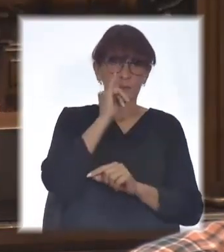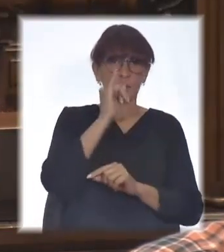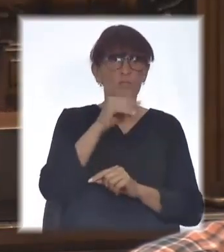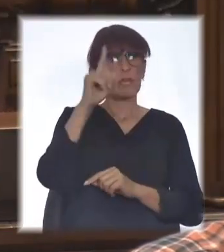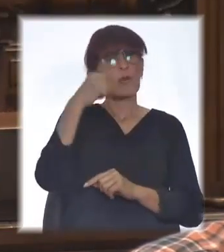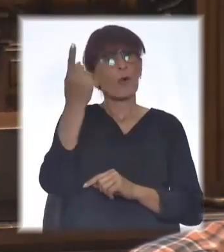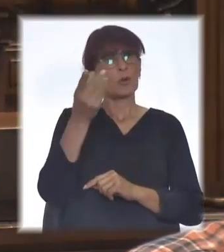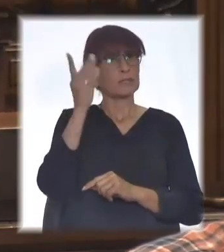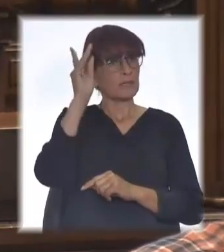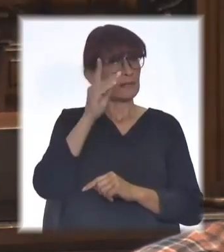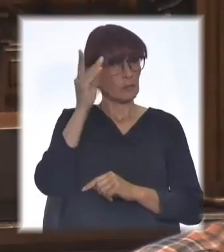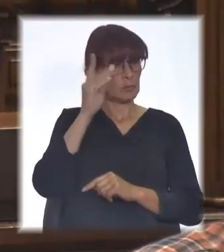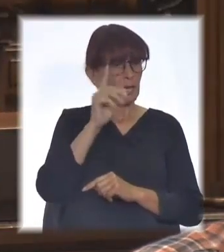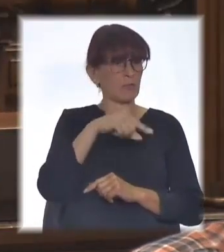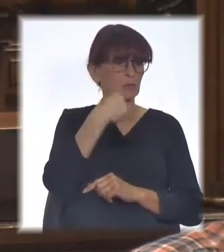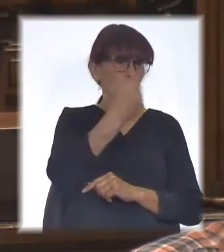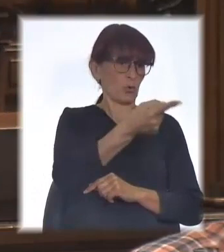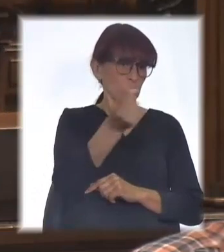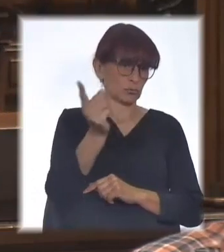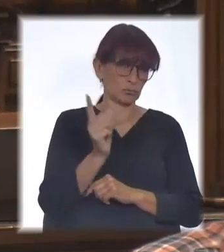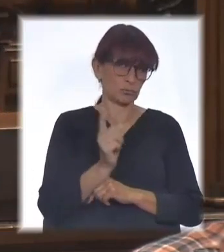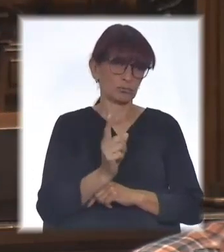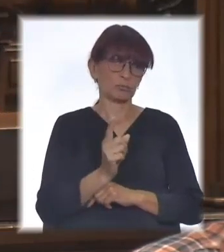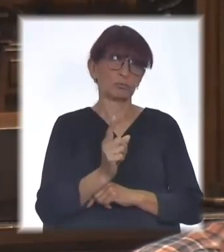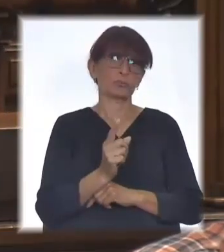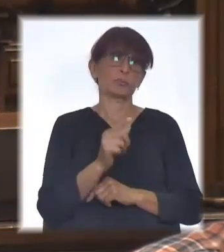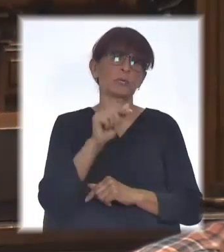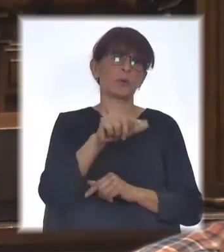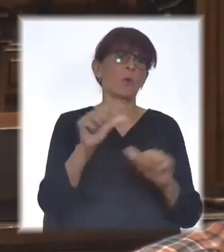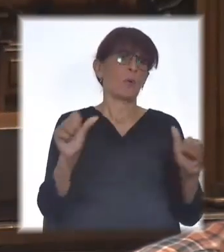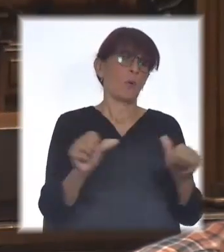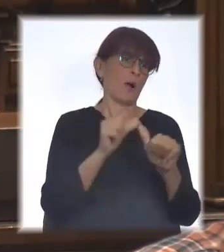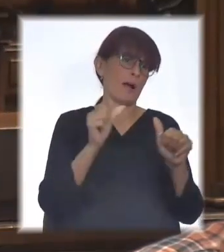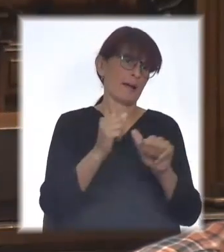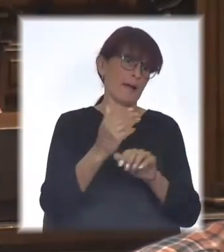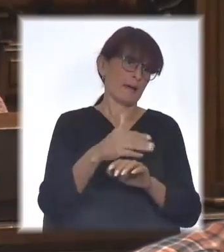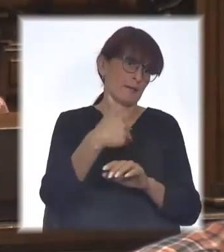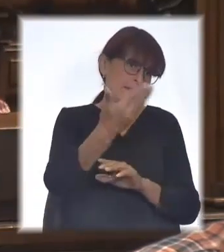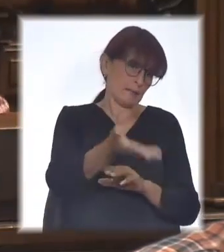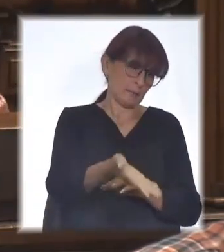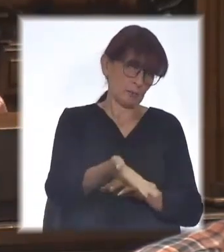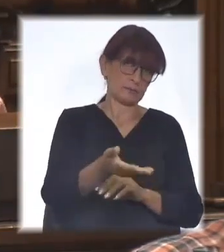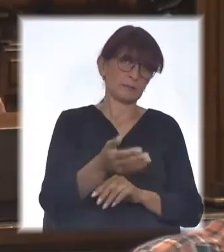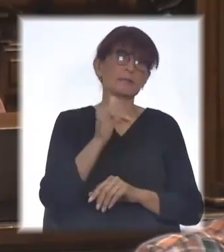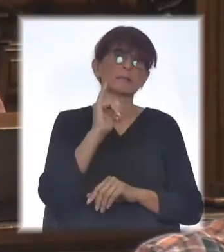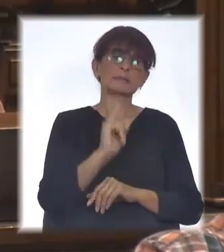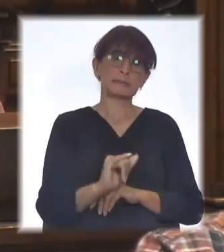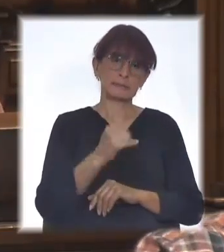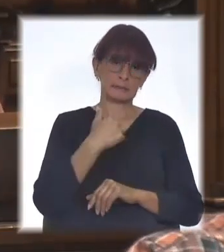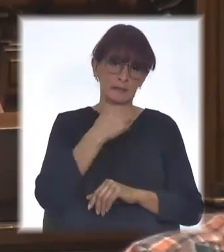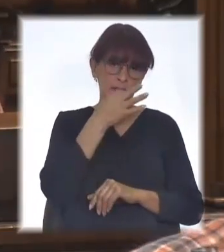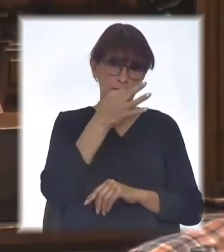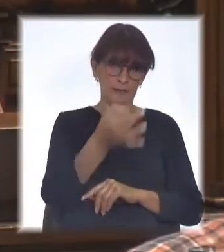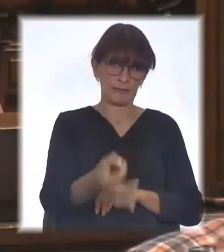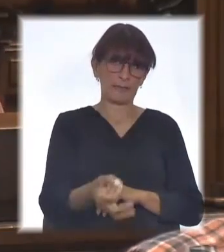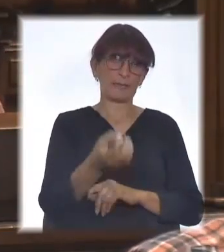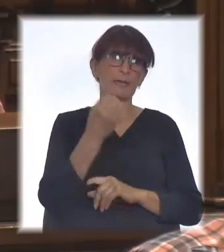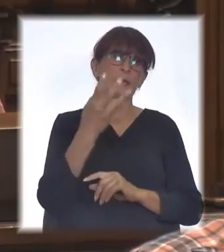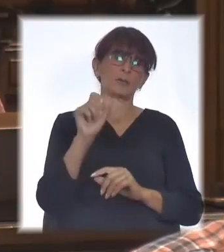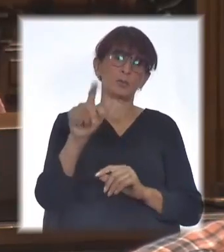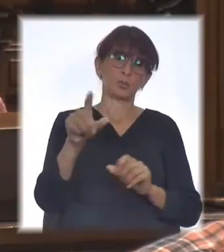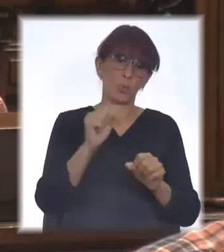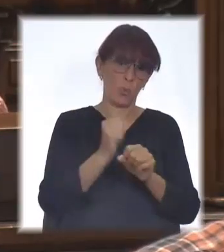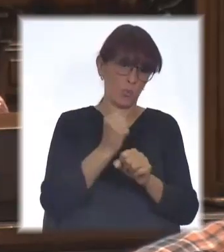diputadas y otros diputados lo harán posteriormente sí diré que en su vasta